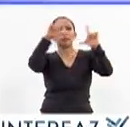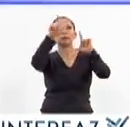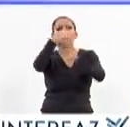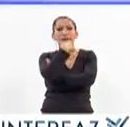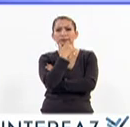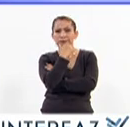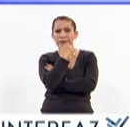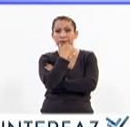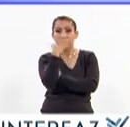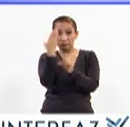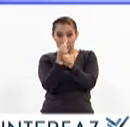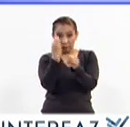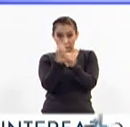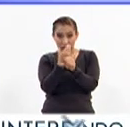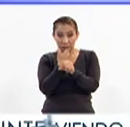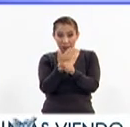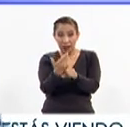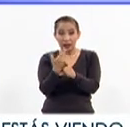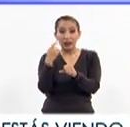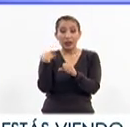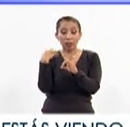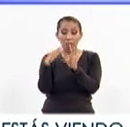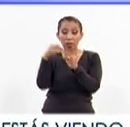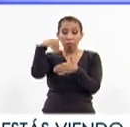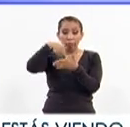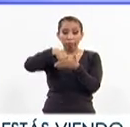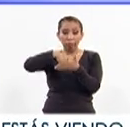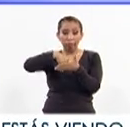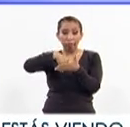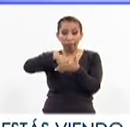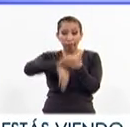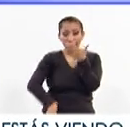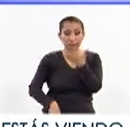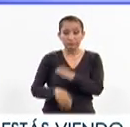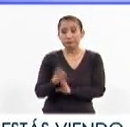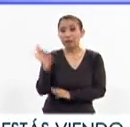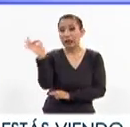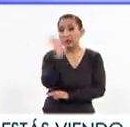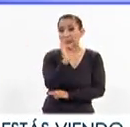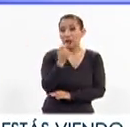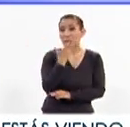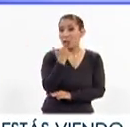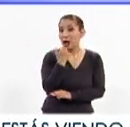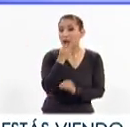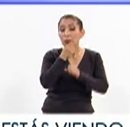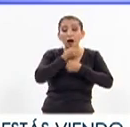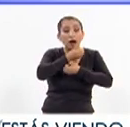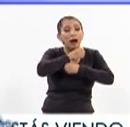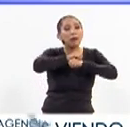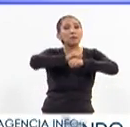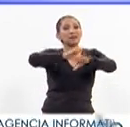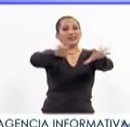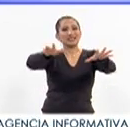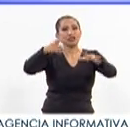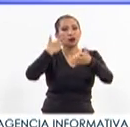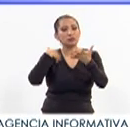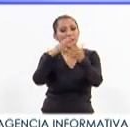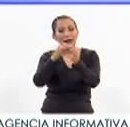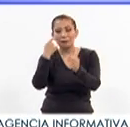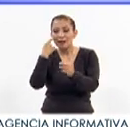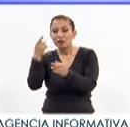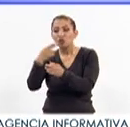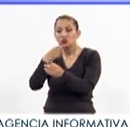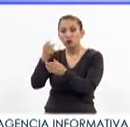se le da el mantenimiento óptimo y la eficiencia empieza a decaer. Si no tenemos esas campañas de una